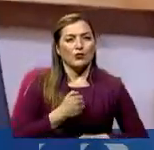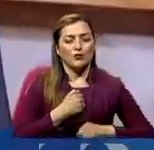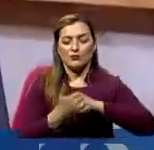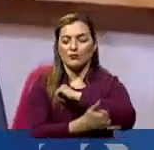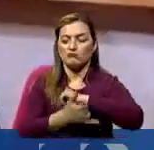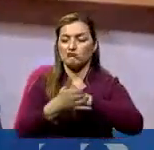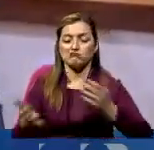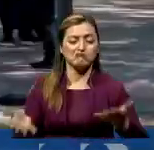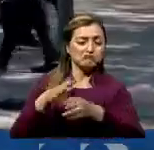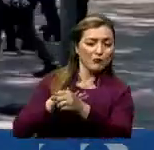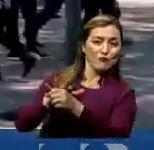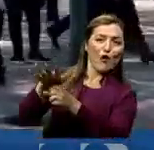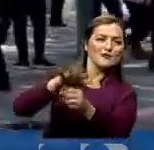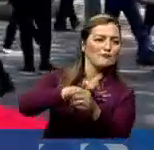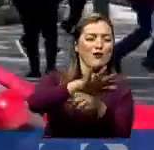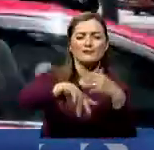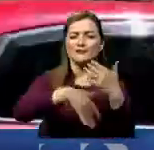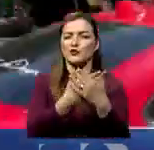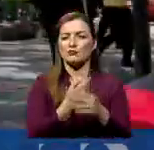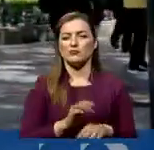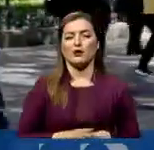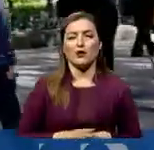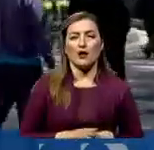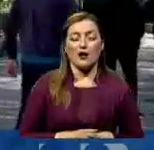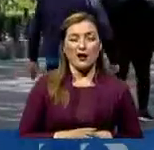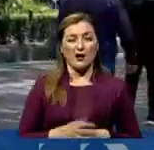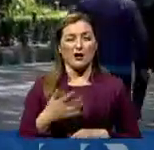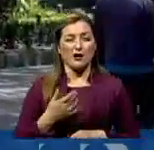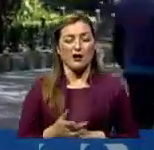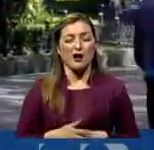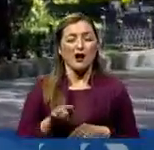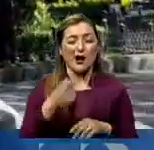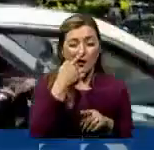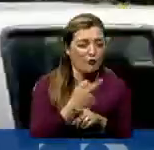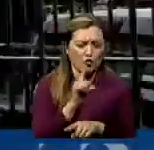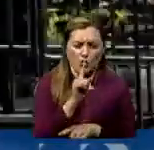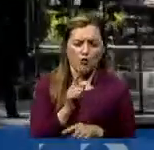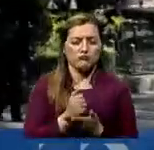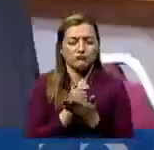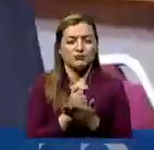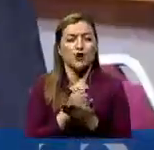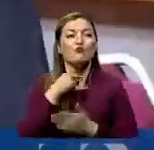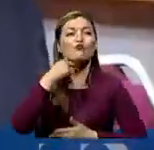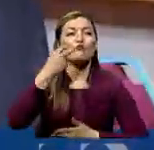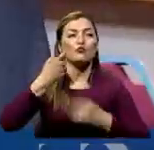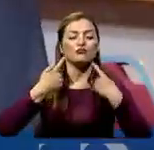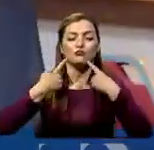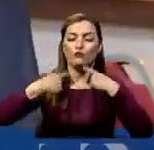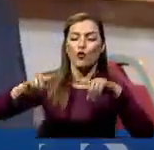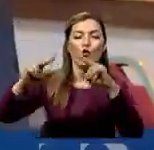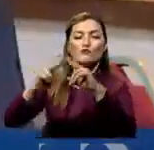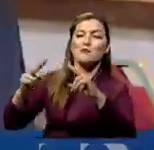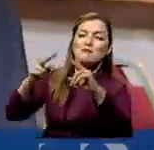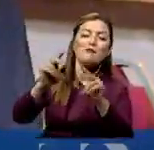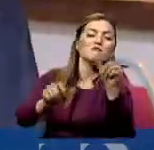país. Realmente es algo que lo hacemos ya de manera desinteresada, pero saber que tenemos la oportunidad de amplificar nuestras voces, conocer más creadores de